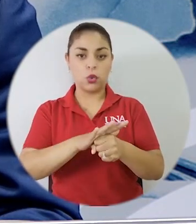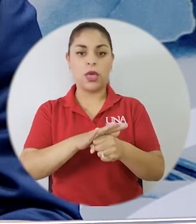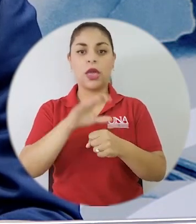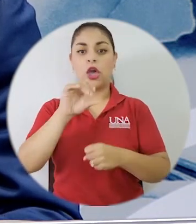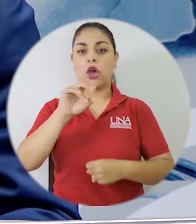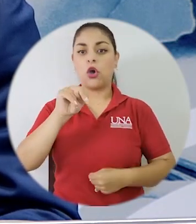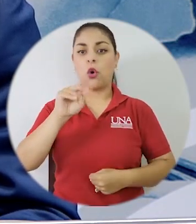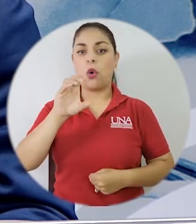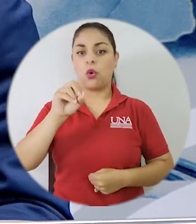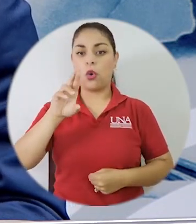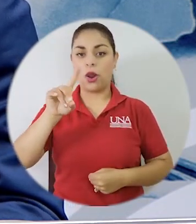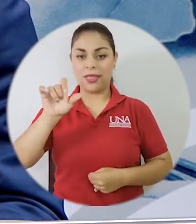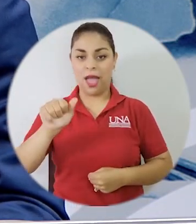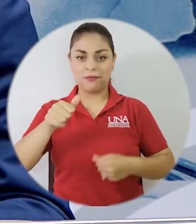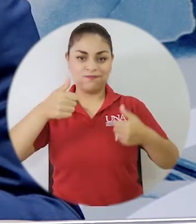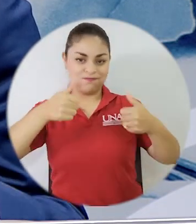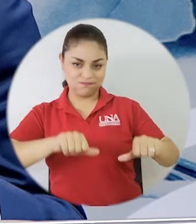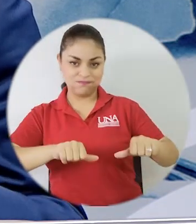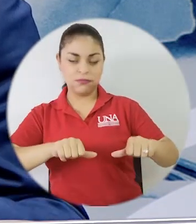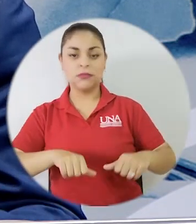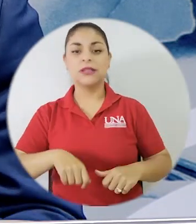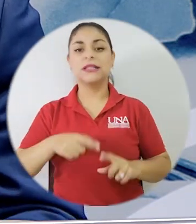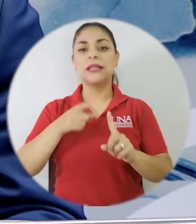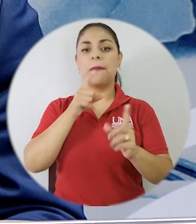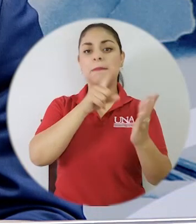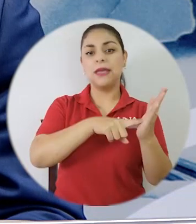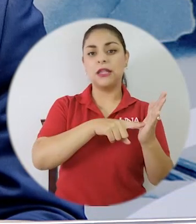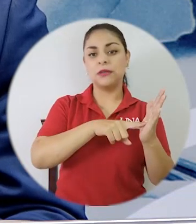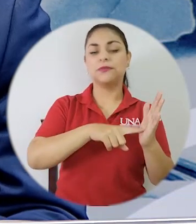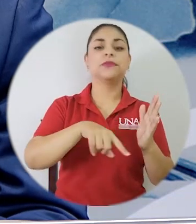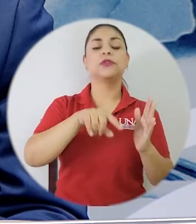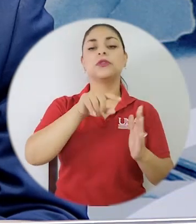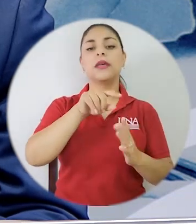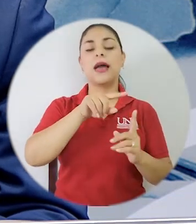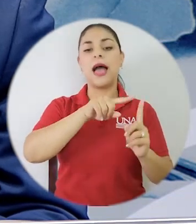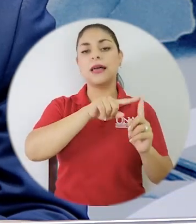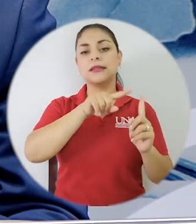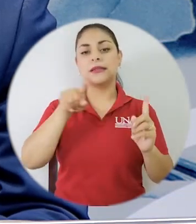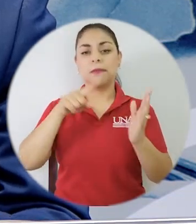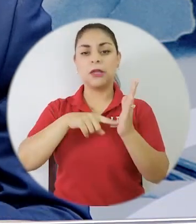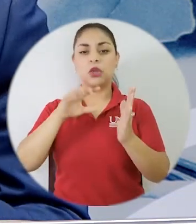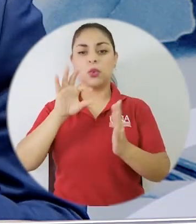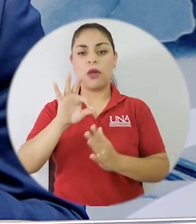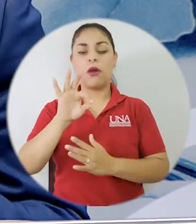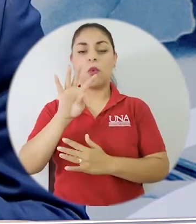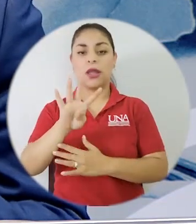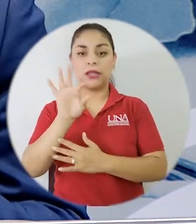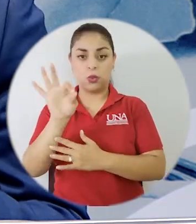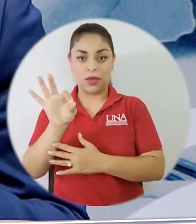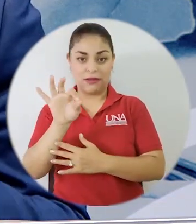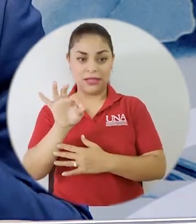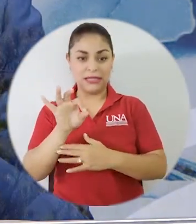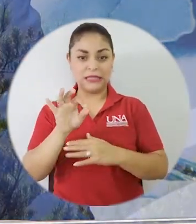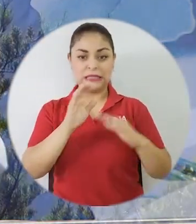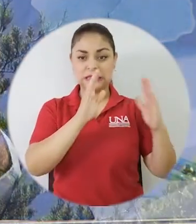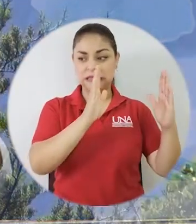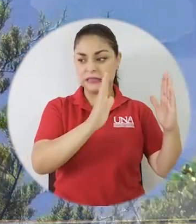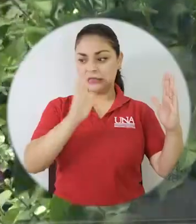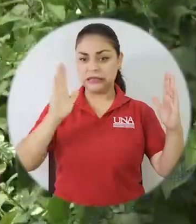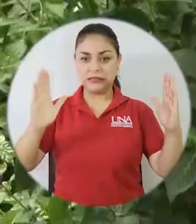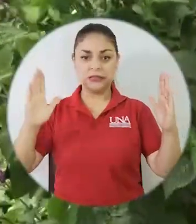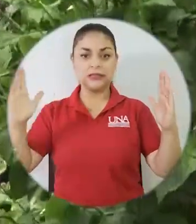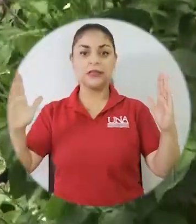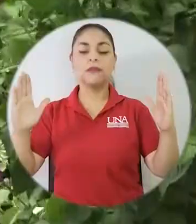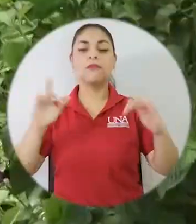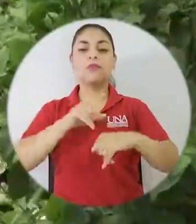la constituyente de 1871 hasta la de 1949, digamos que esos tres momentos históricos en el